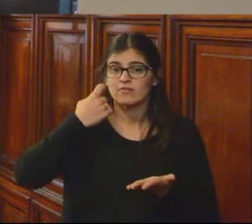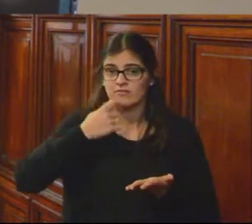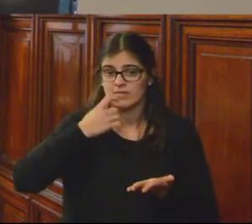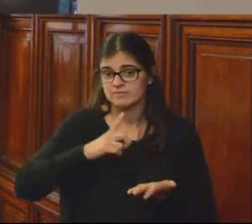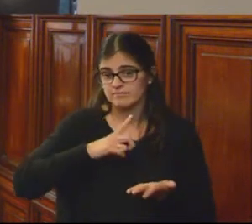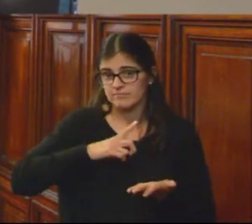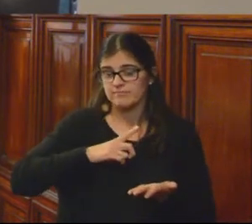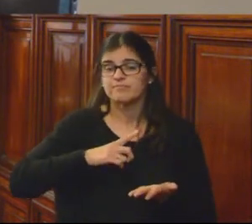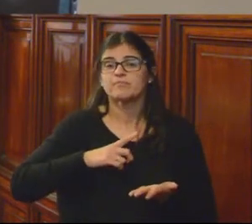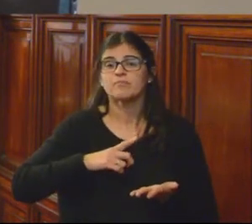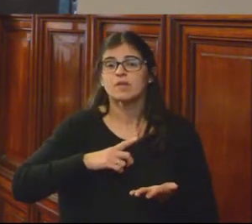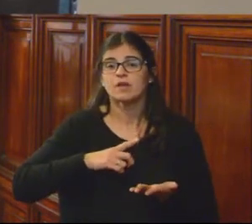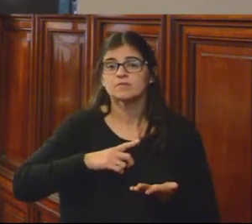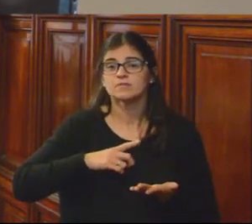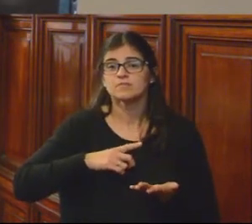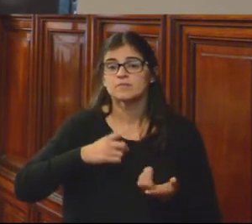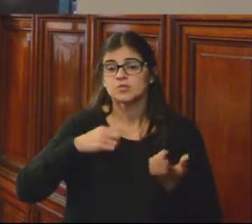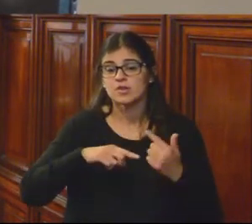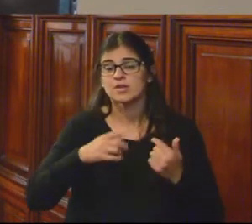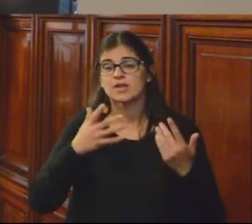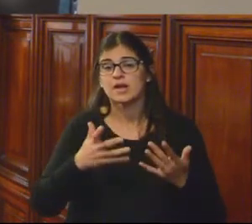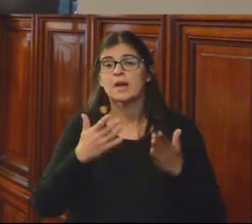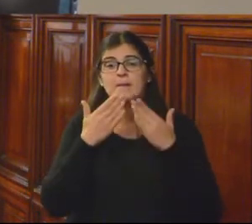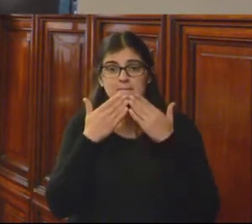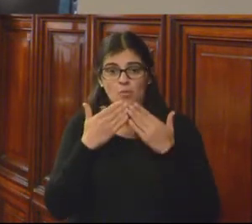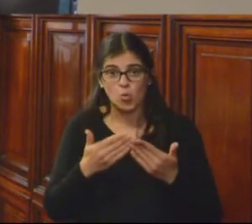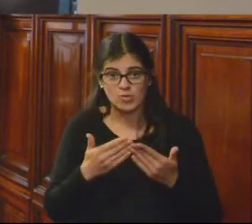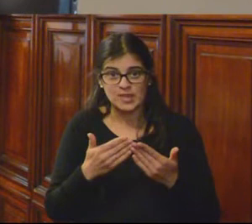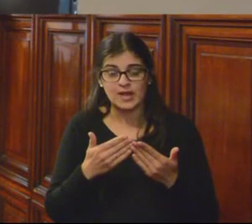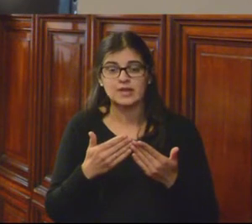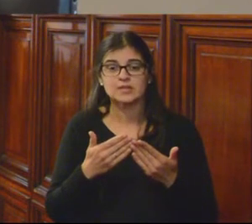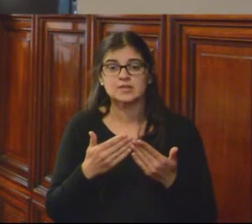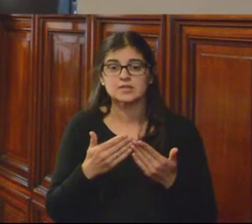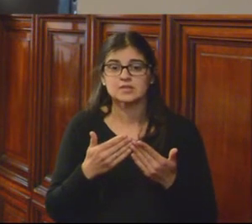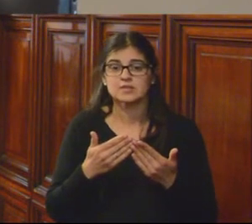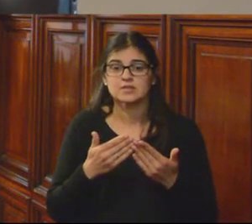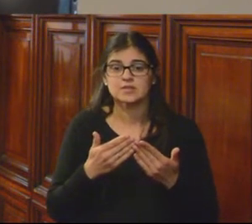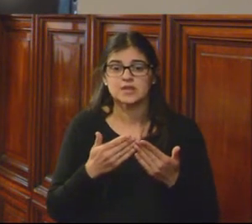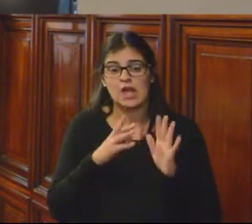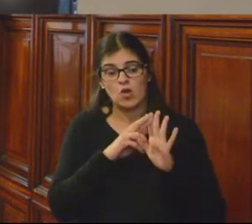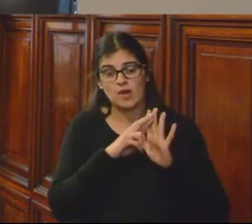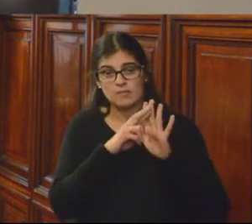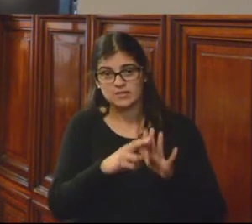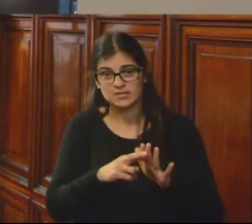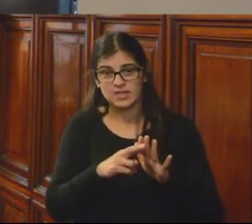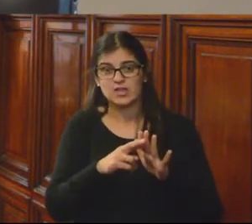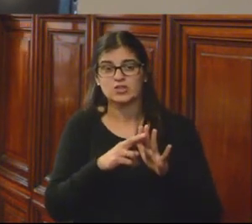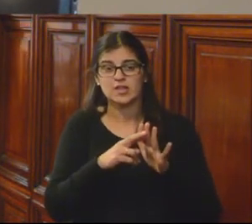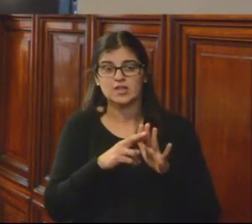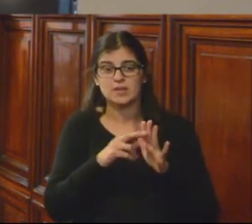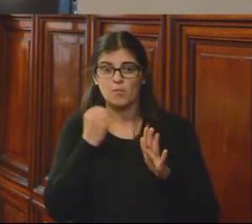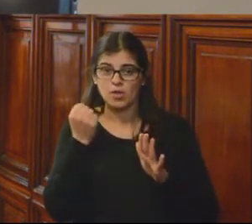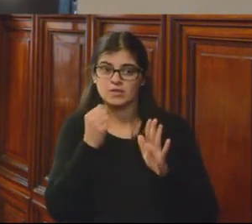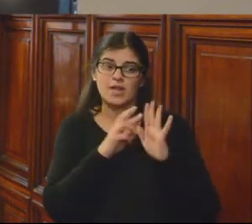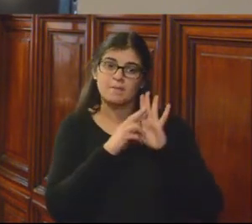ahí quería preguntarles a los representantes, distinguidos representantes